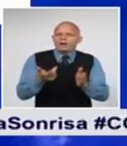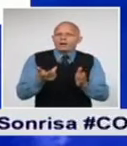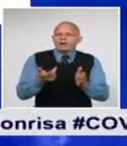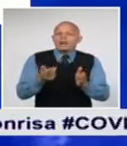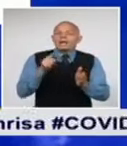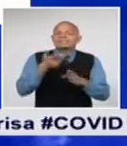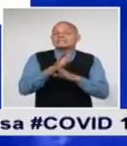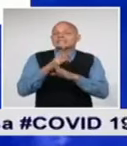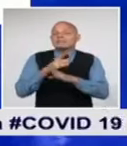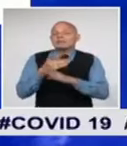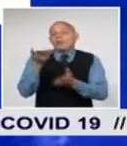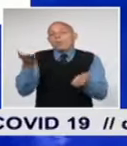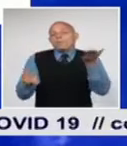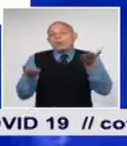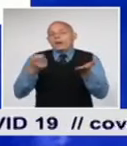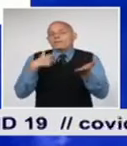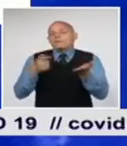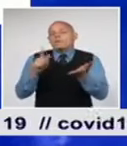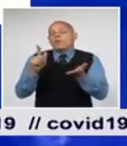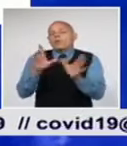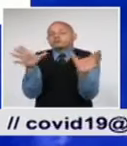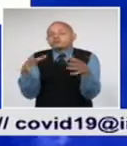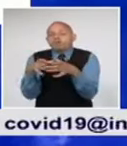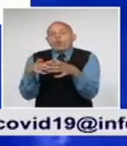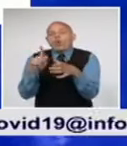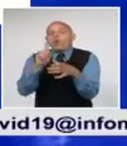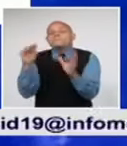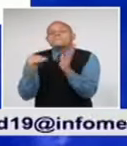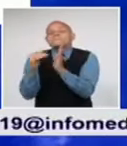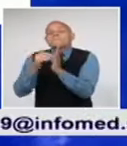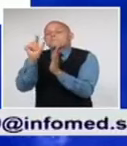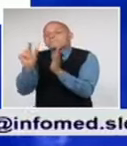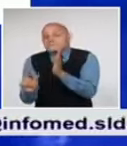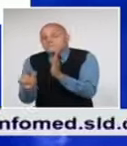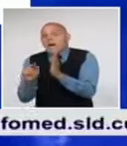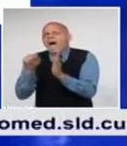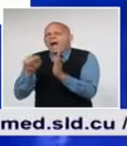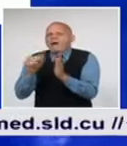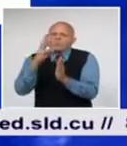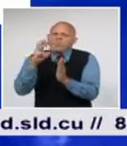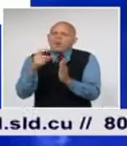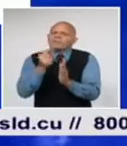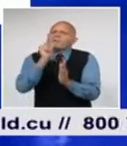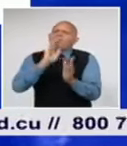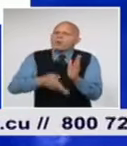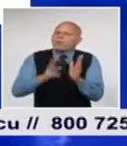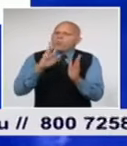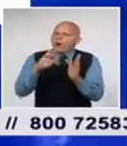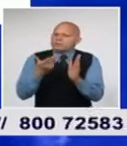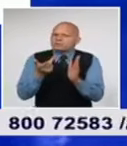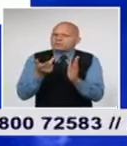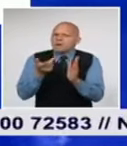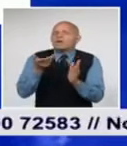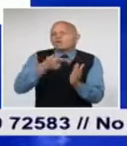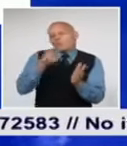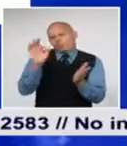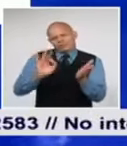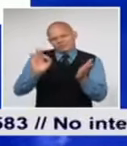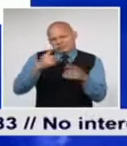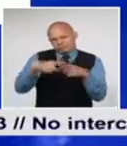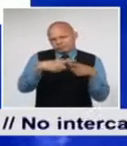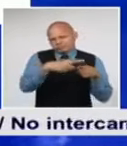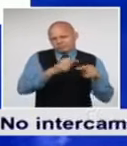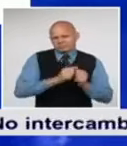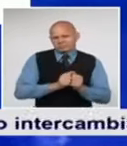1.773, la India con 152, Brasil con 1.878 y Cuba